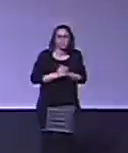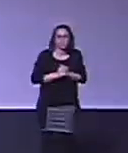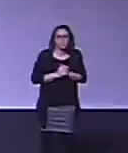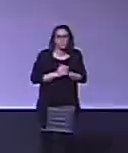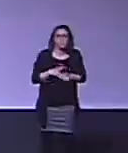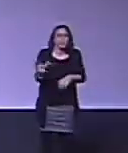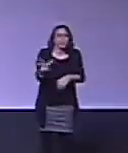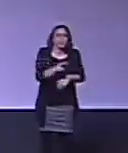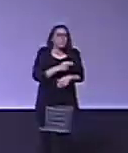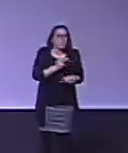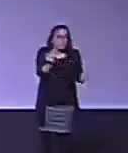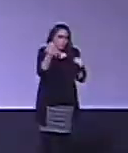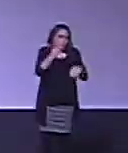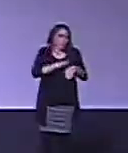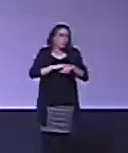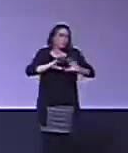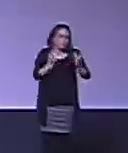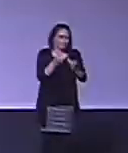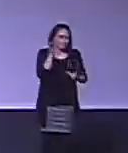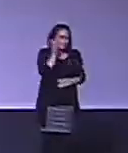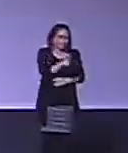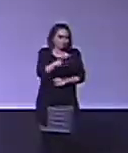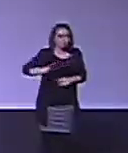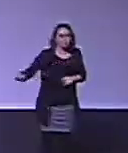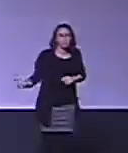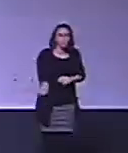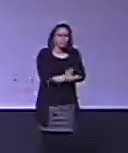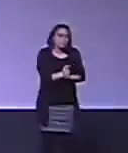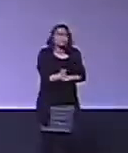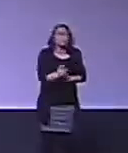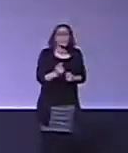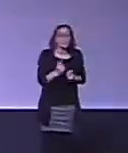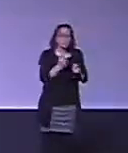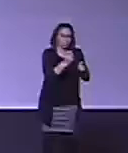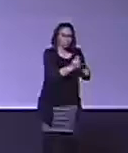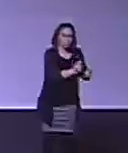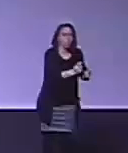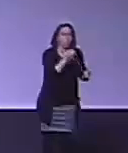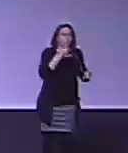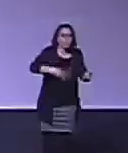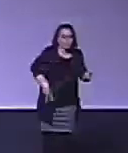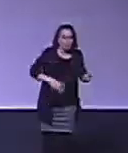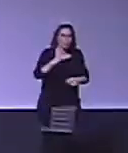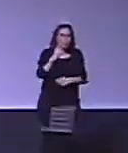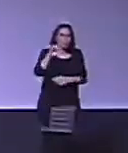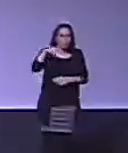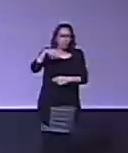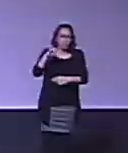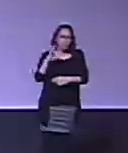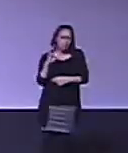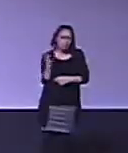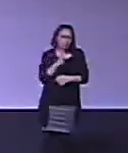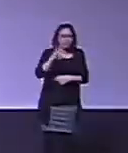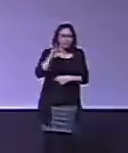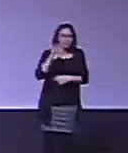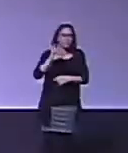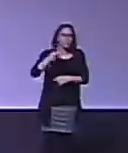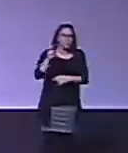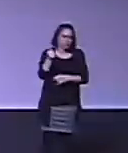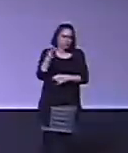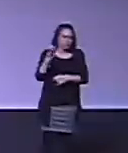las raquetistas. Saria banatzeko mesedez, igo daitezela, Deniz Itxaso, lehen diputatu orde nagusi eta kultura